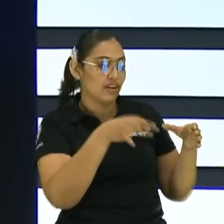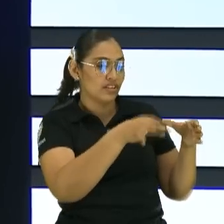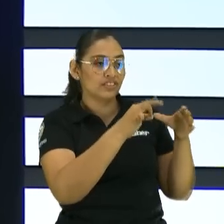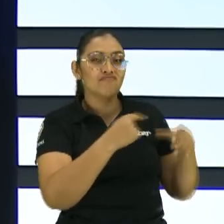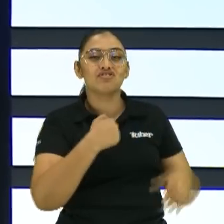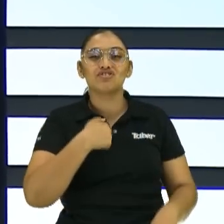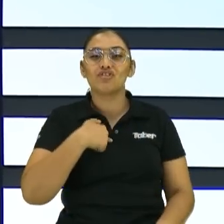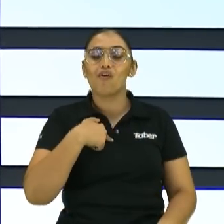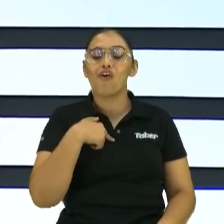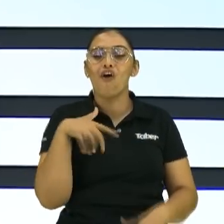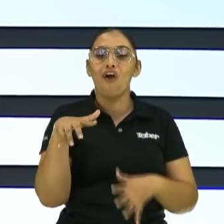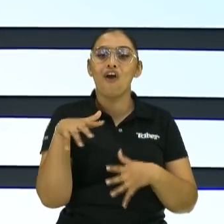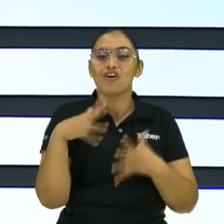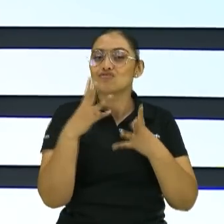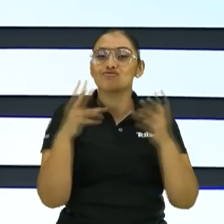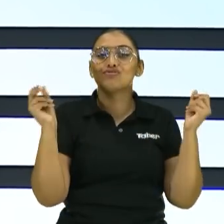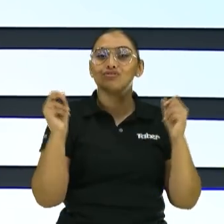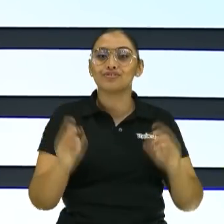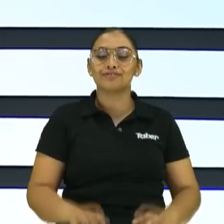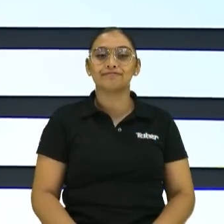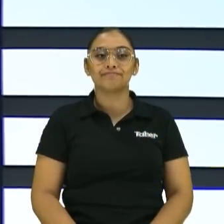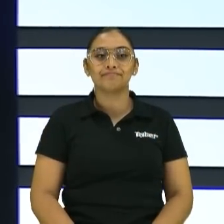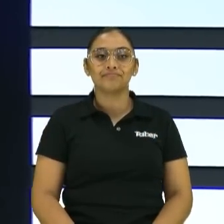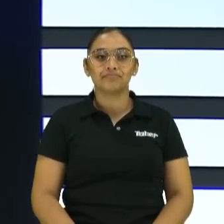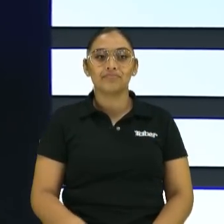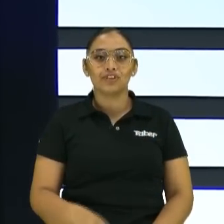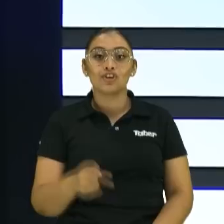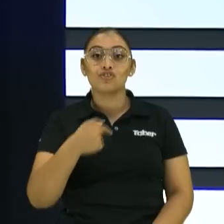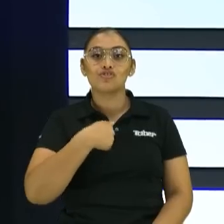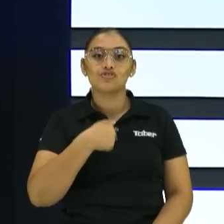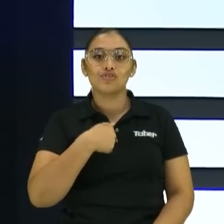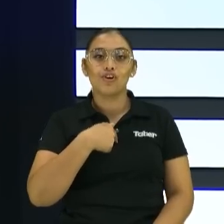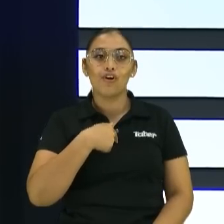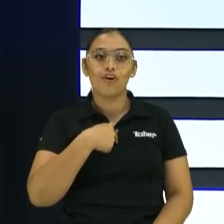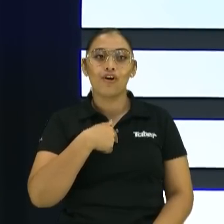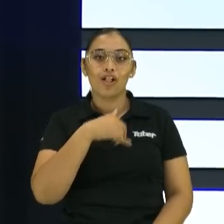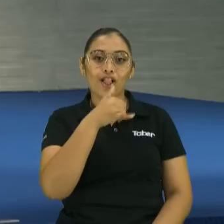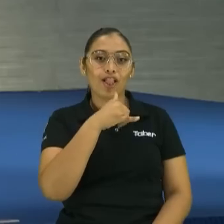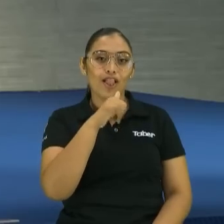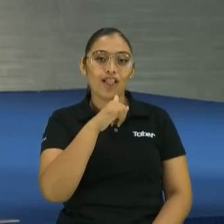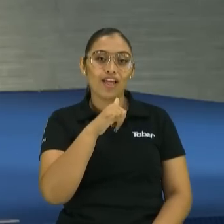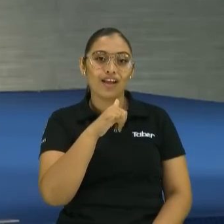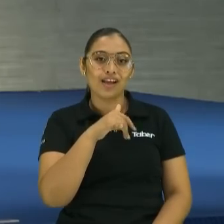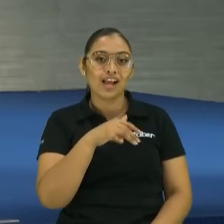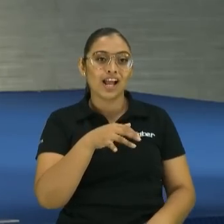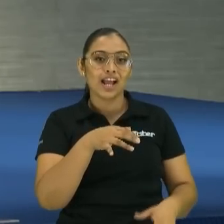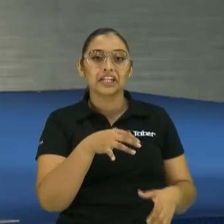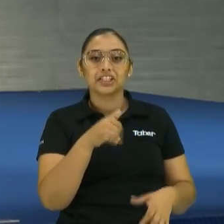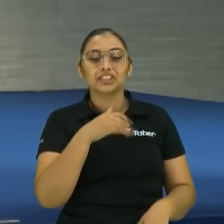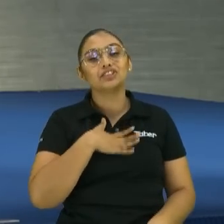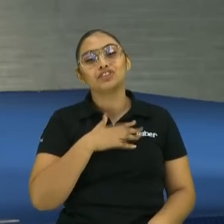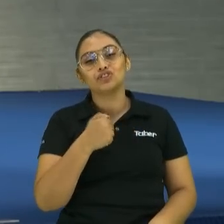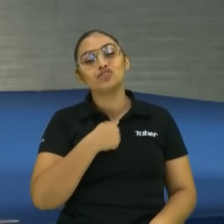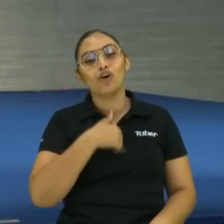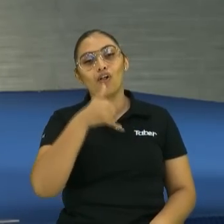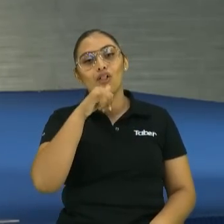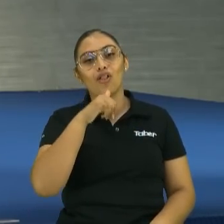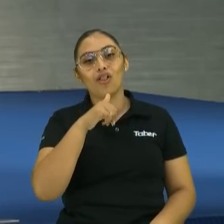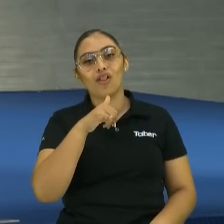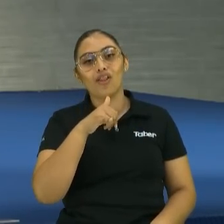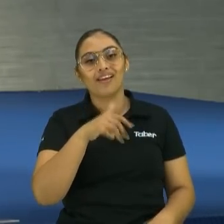la solución me voy a tomar todo el guaro y pongo la cafetera Pues sí para que otro no caiga en